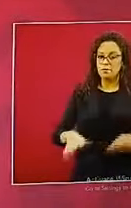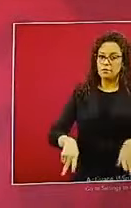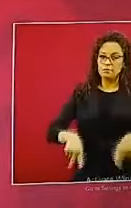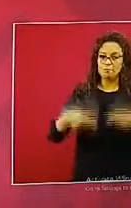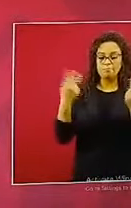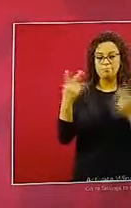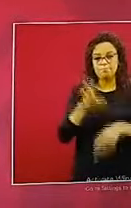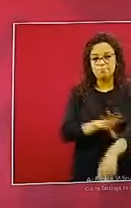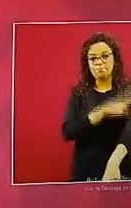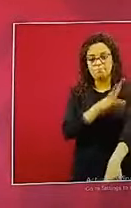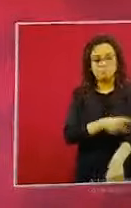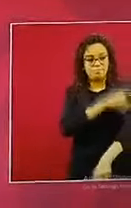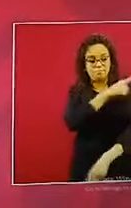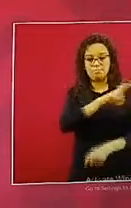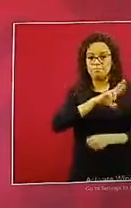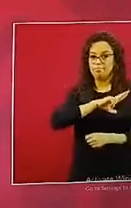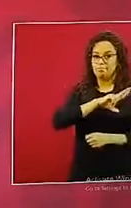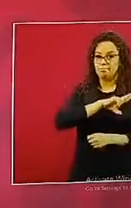a particulares.